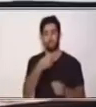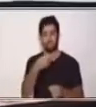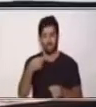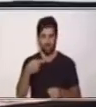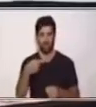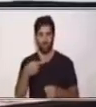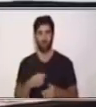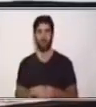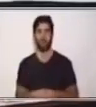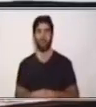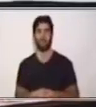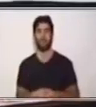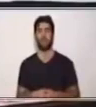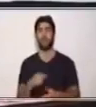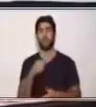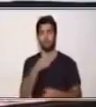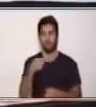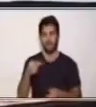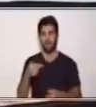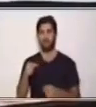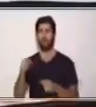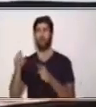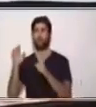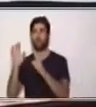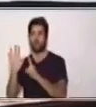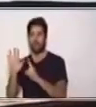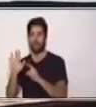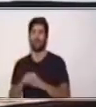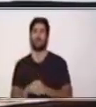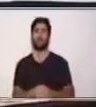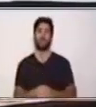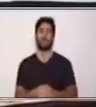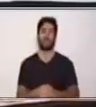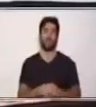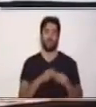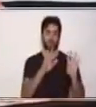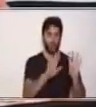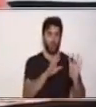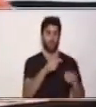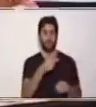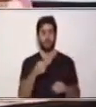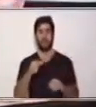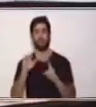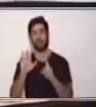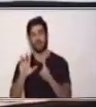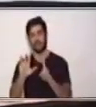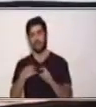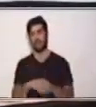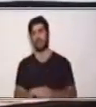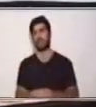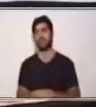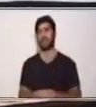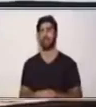6. ¿Ya? 9 menos 6.